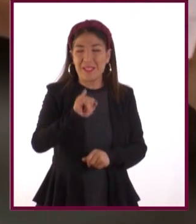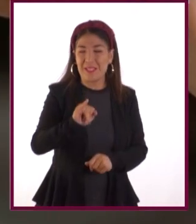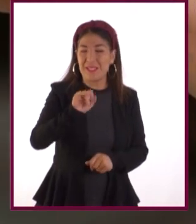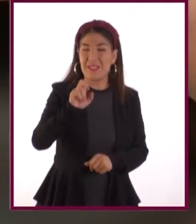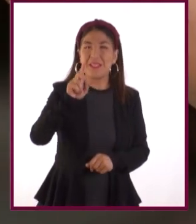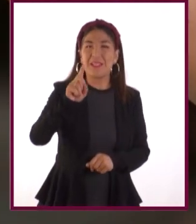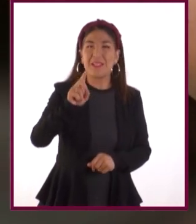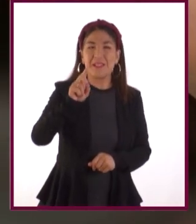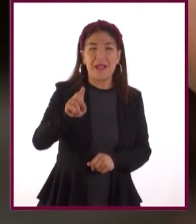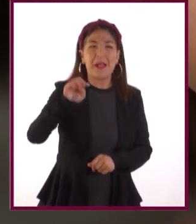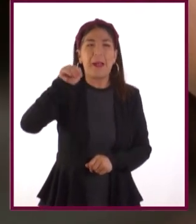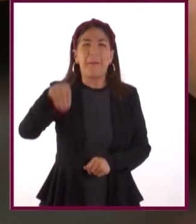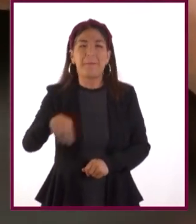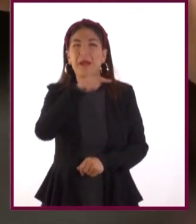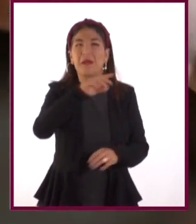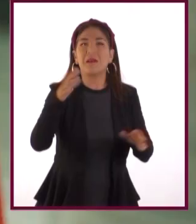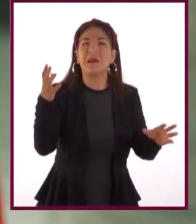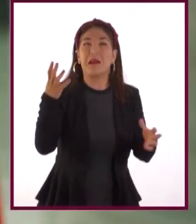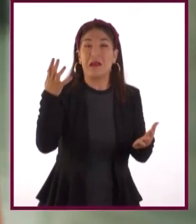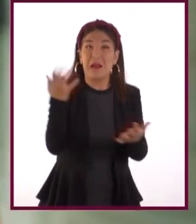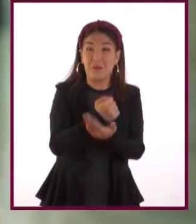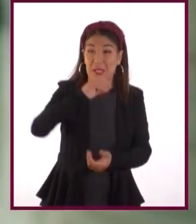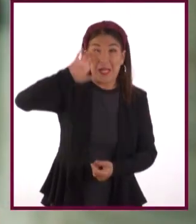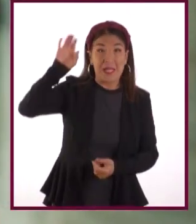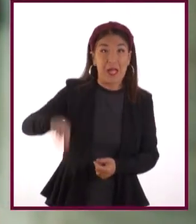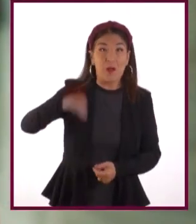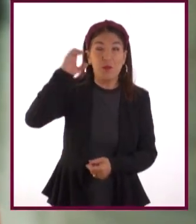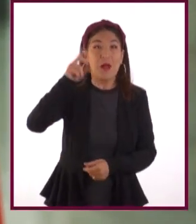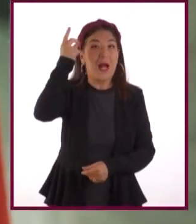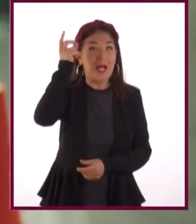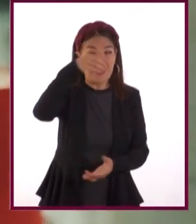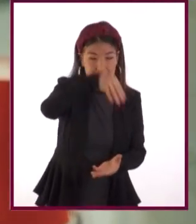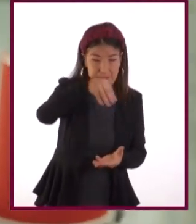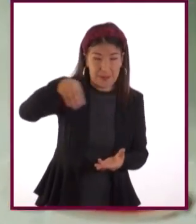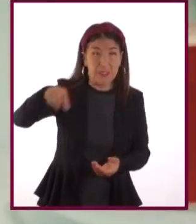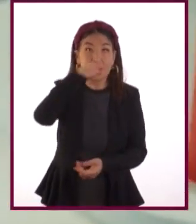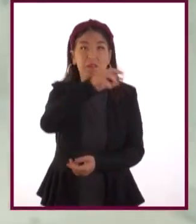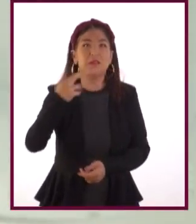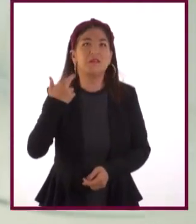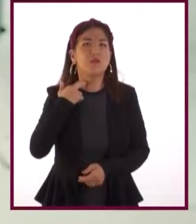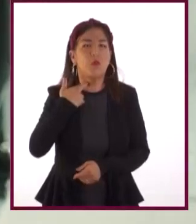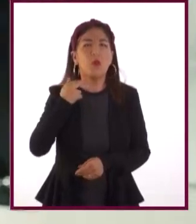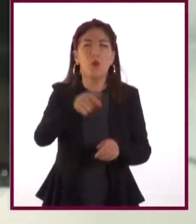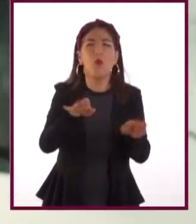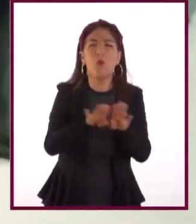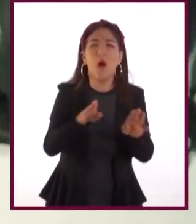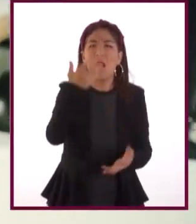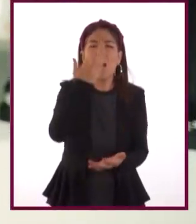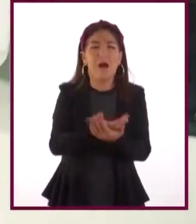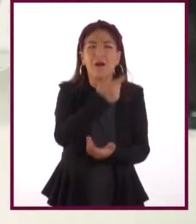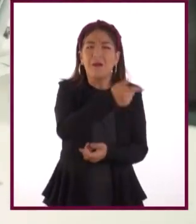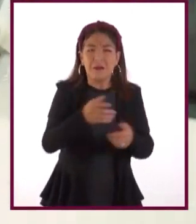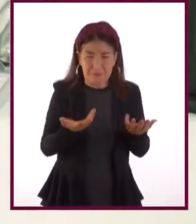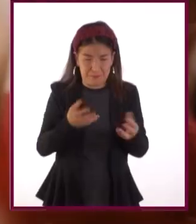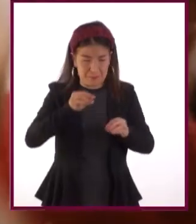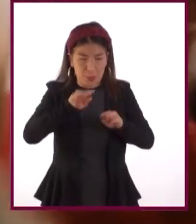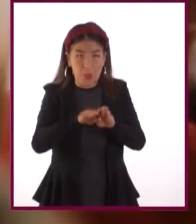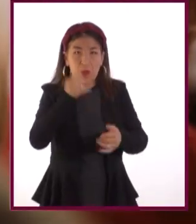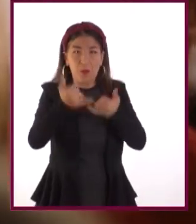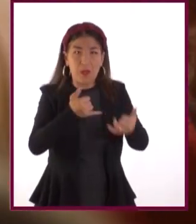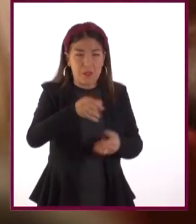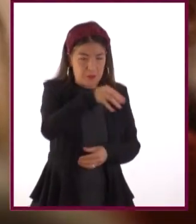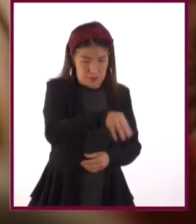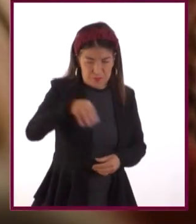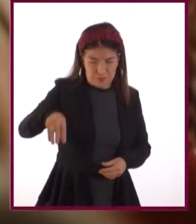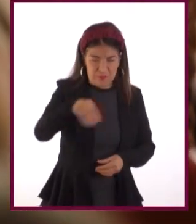computadora de IBM, le ganó al campeón mundial de ajedrez en el 97, pues fue porque alguien se imaginó antes que